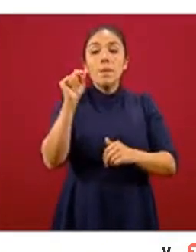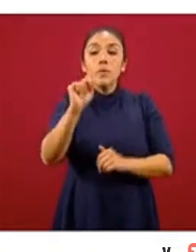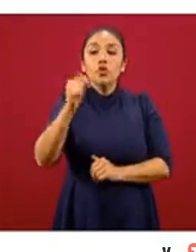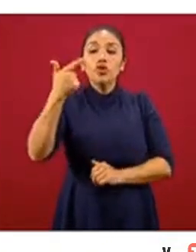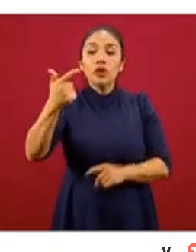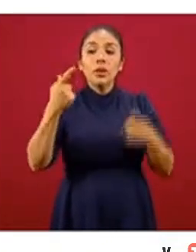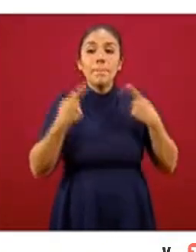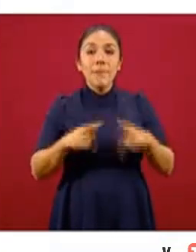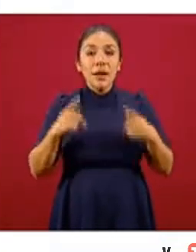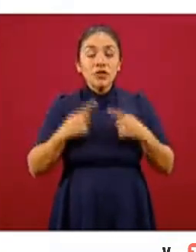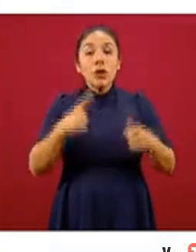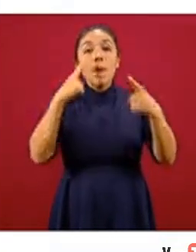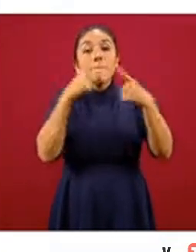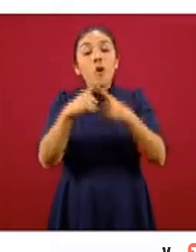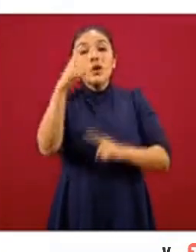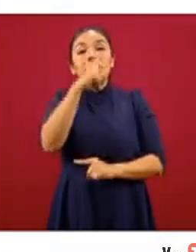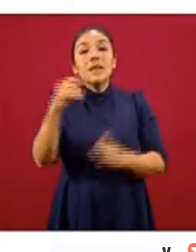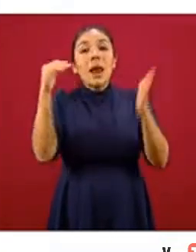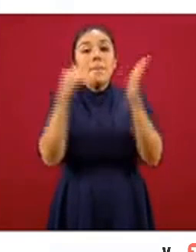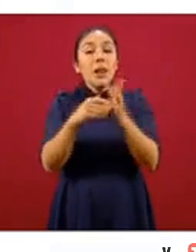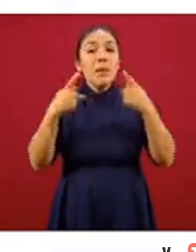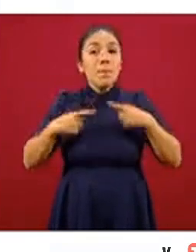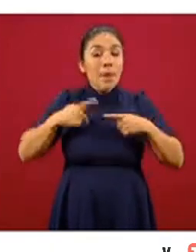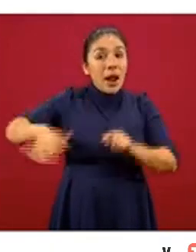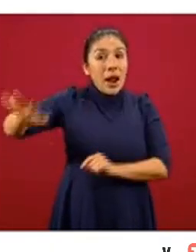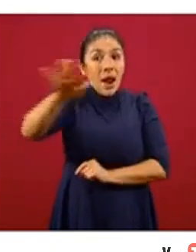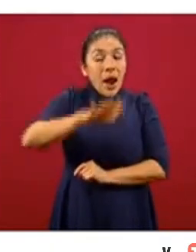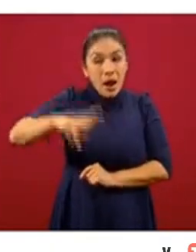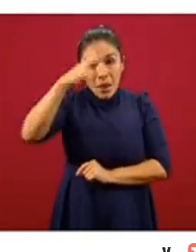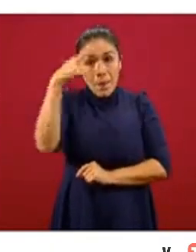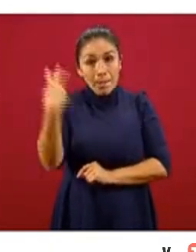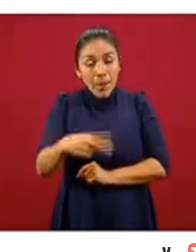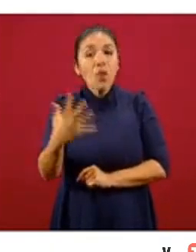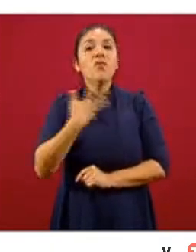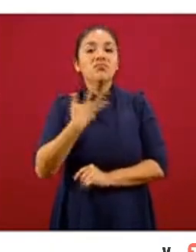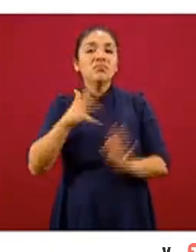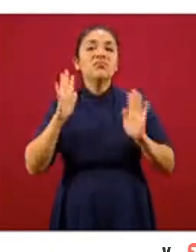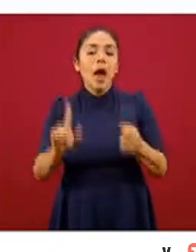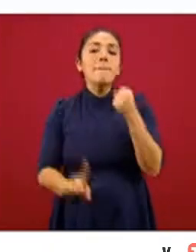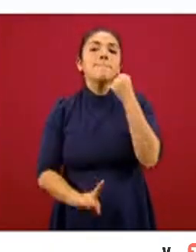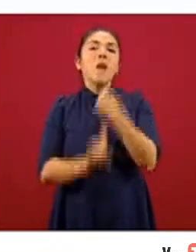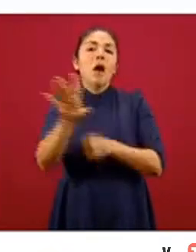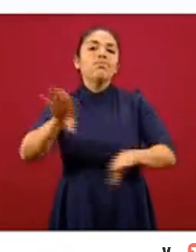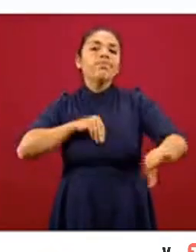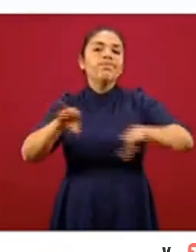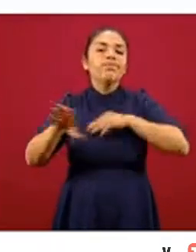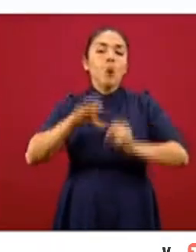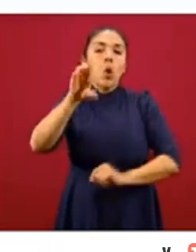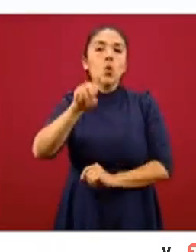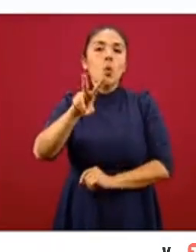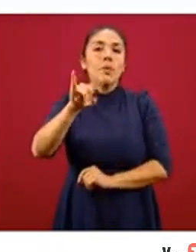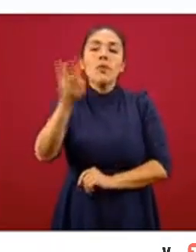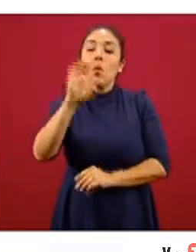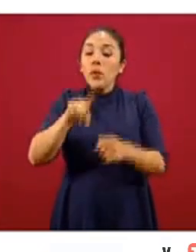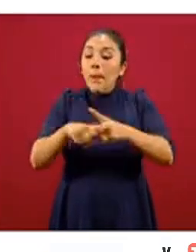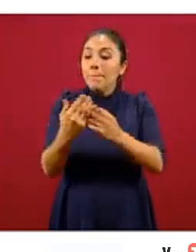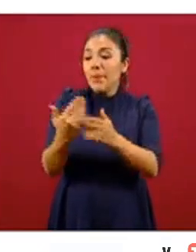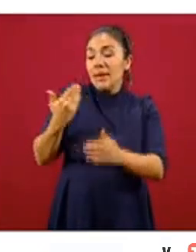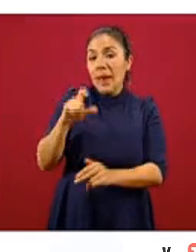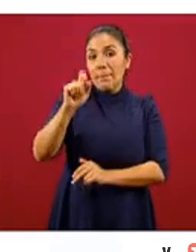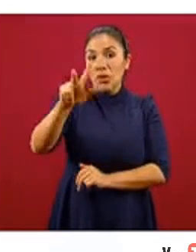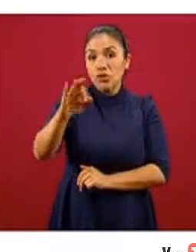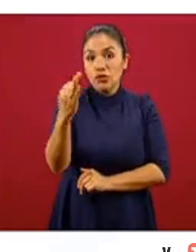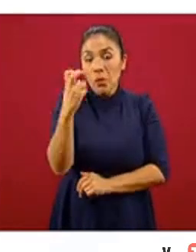111.7 personas por cada 100,000 habitantes en México han tenido COVID confirmado desde el inicio de la epidemia y esto